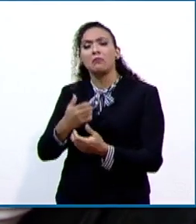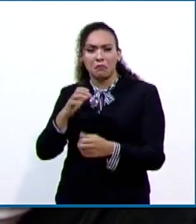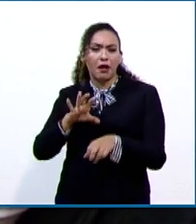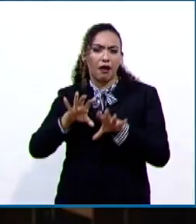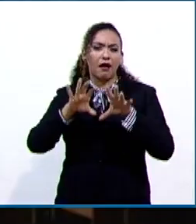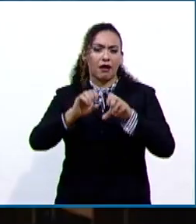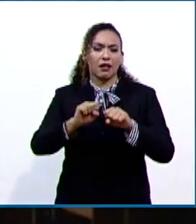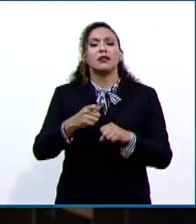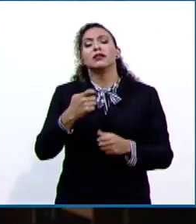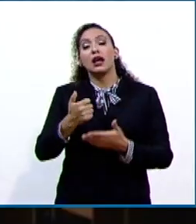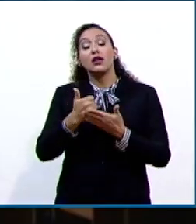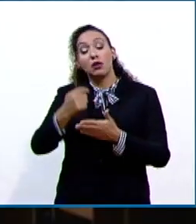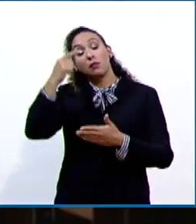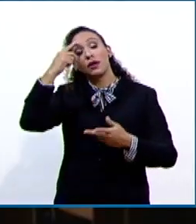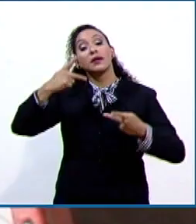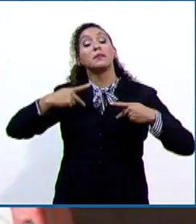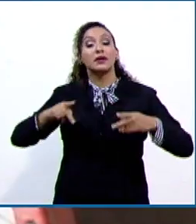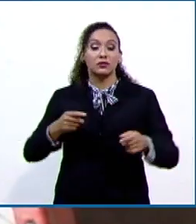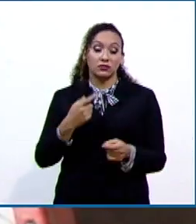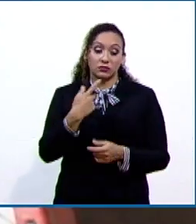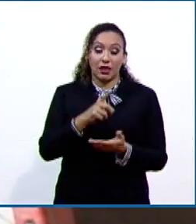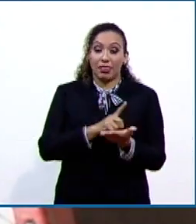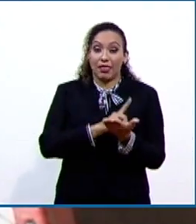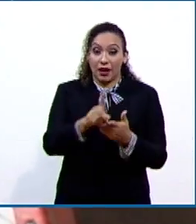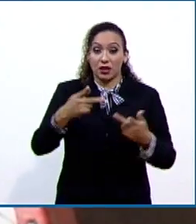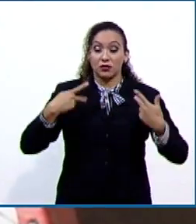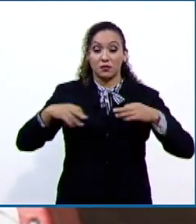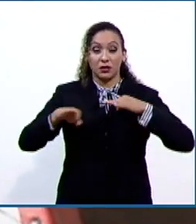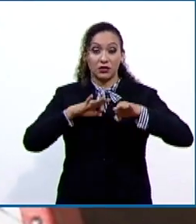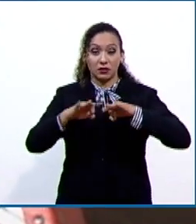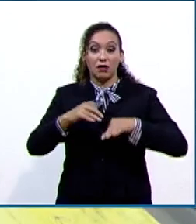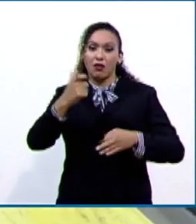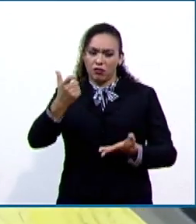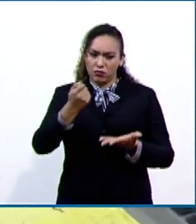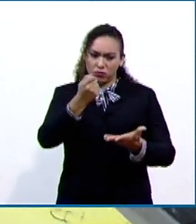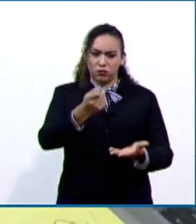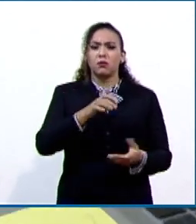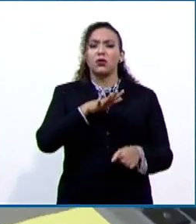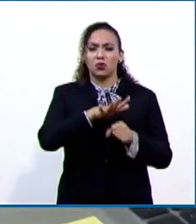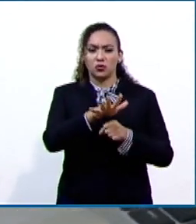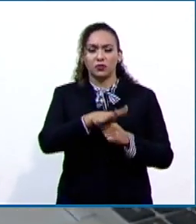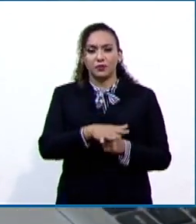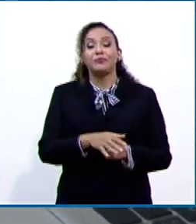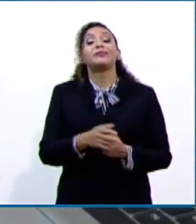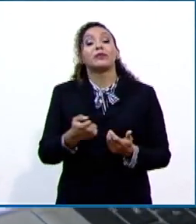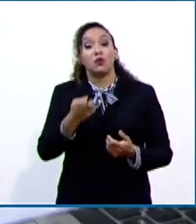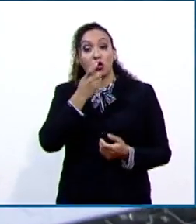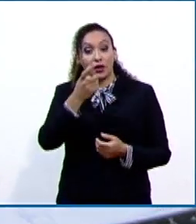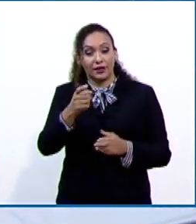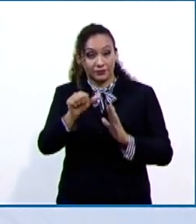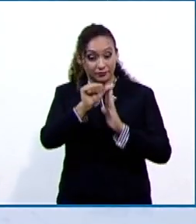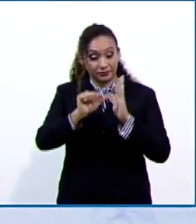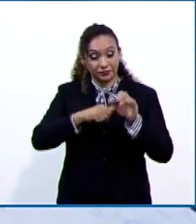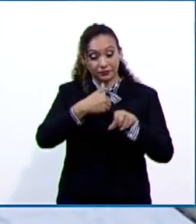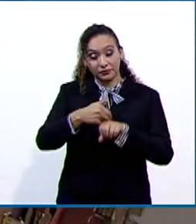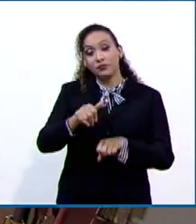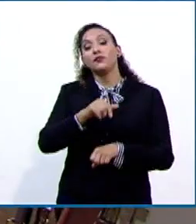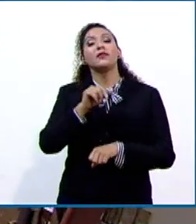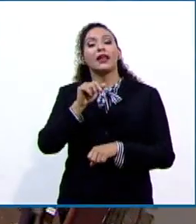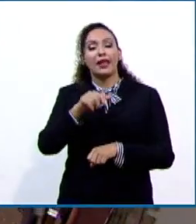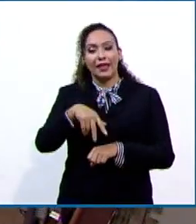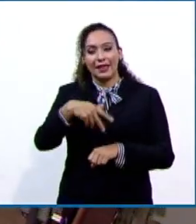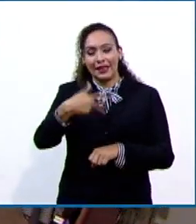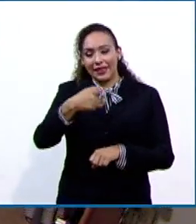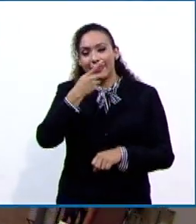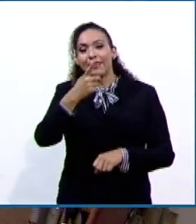para garantizar el respeto a los derechos laborales de las personas servidoras públicas de la Corte, tal como lo dispone el artículo 10º transitorio